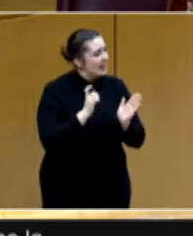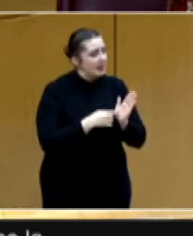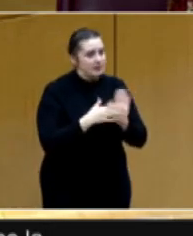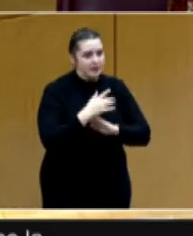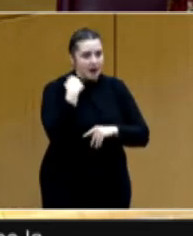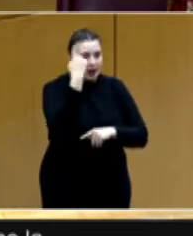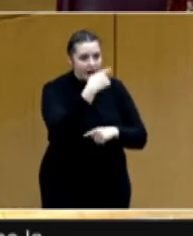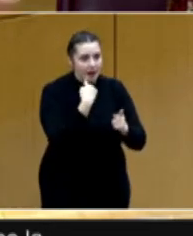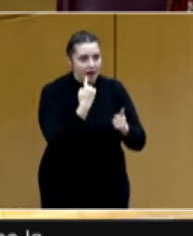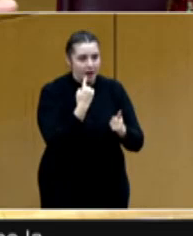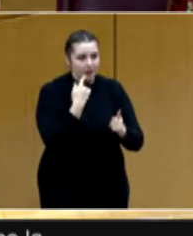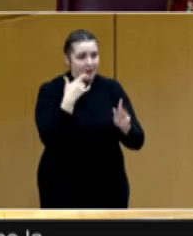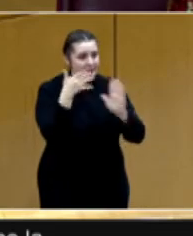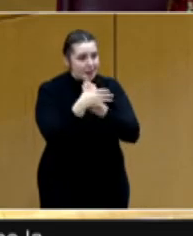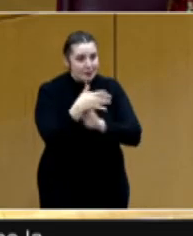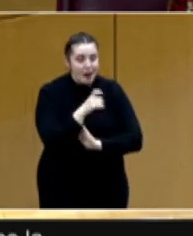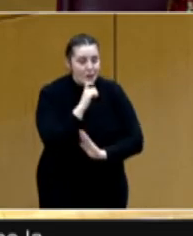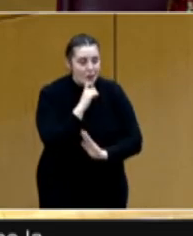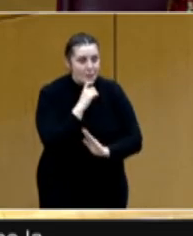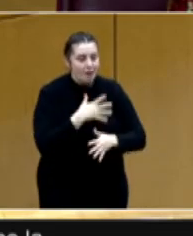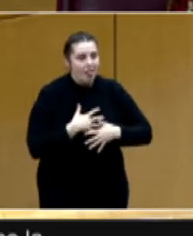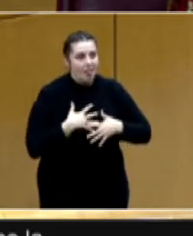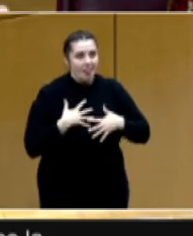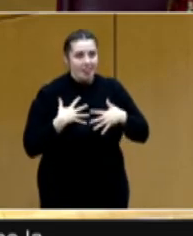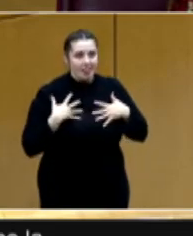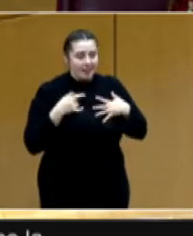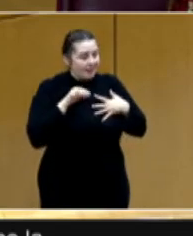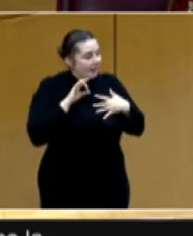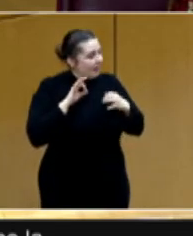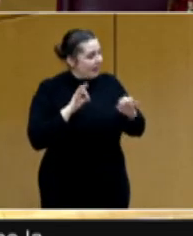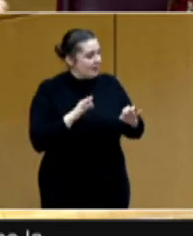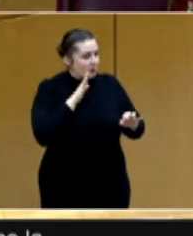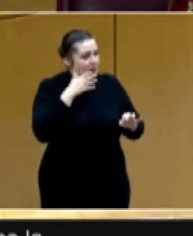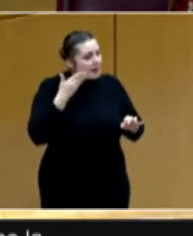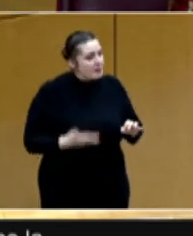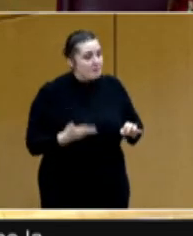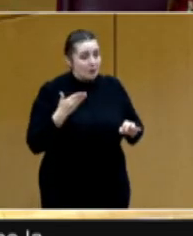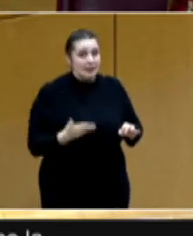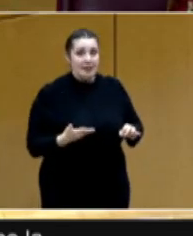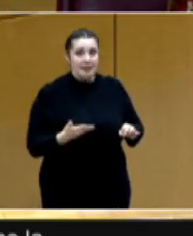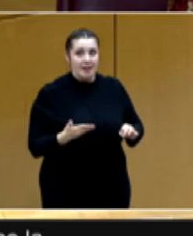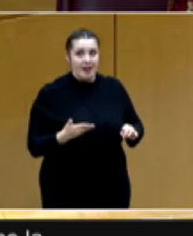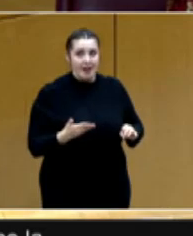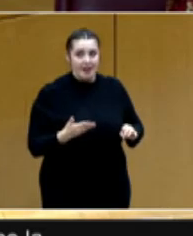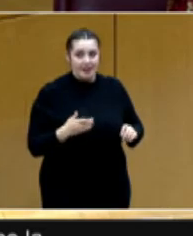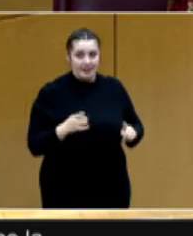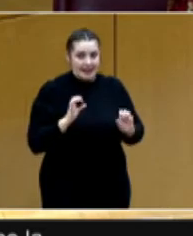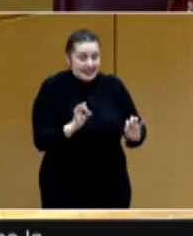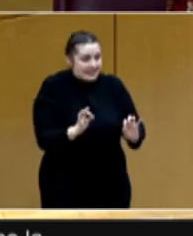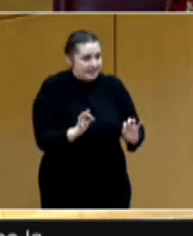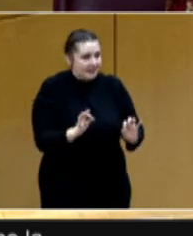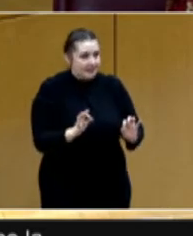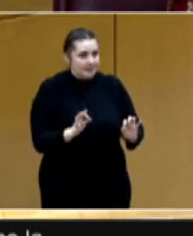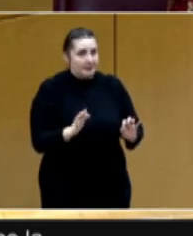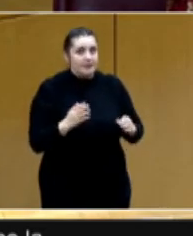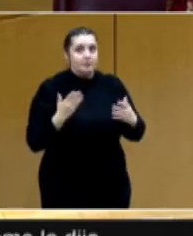como lo y cómo lo dijo Es que eso habla por sí solo de la importancia que esto tiene bueno